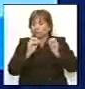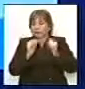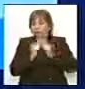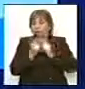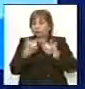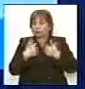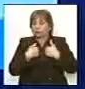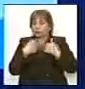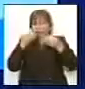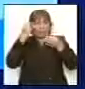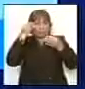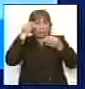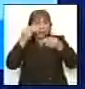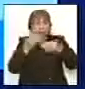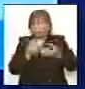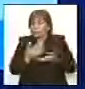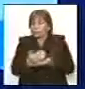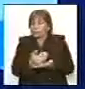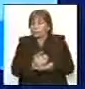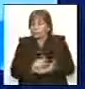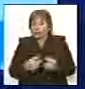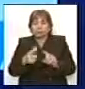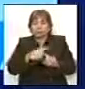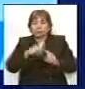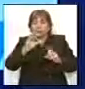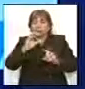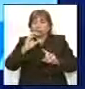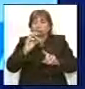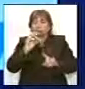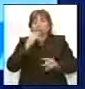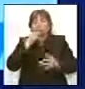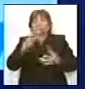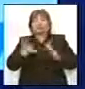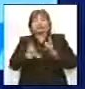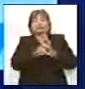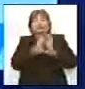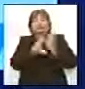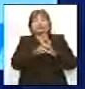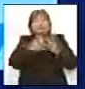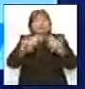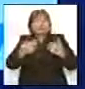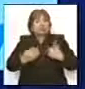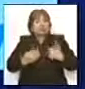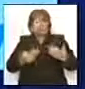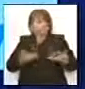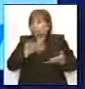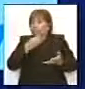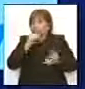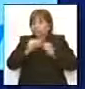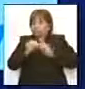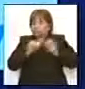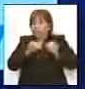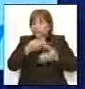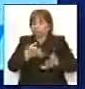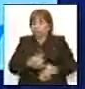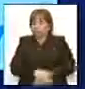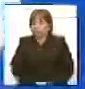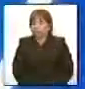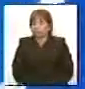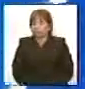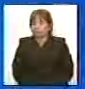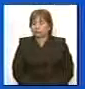fin recoger los aspectos técnicos para la elaboración de la nueva ley de telecomunicaciones. Más detalles en el siguiente informe.